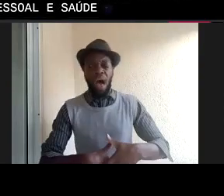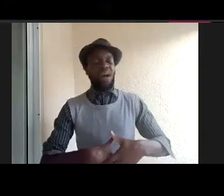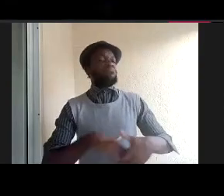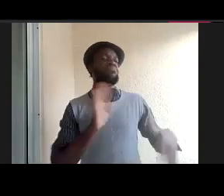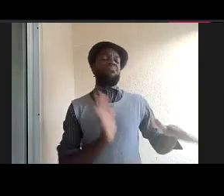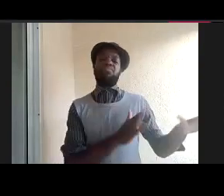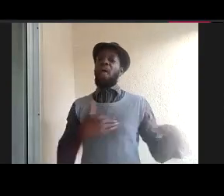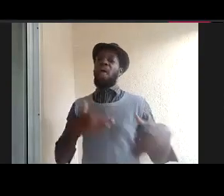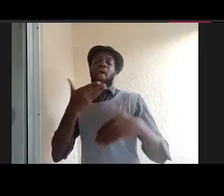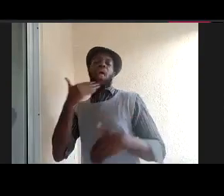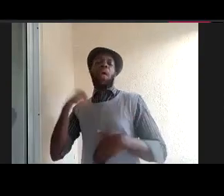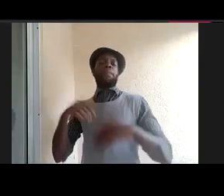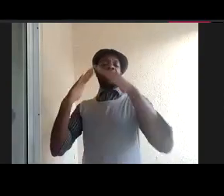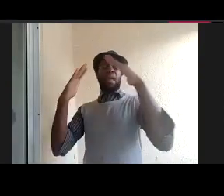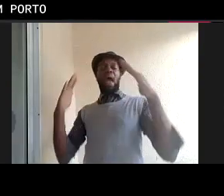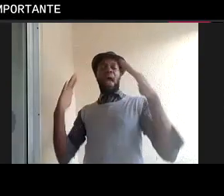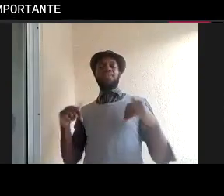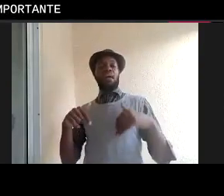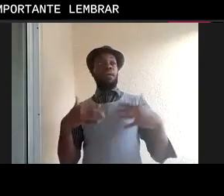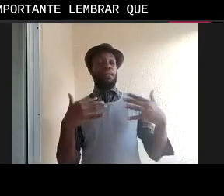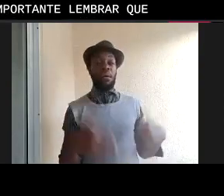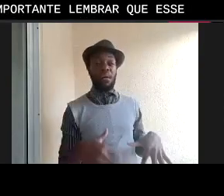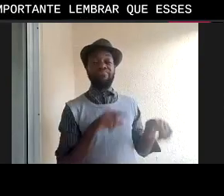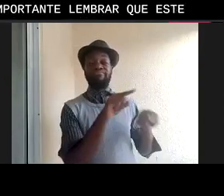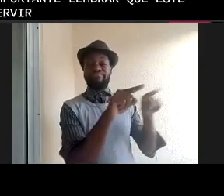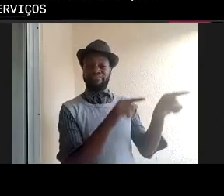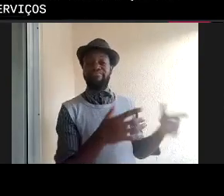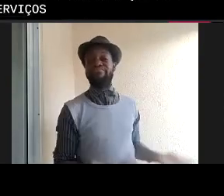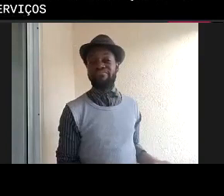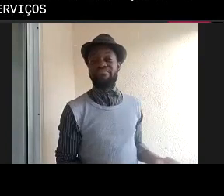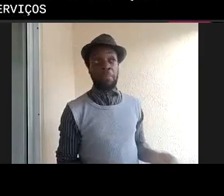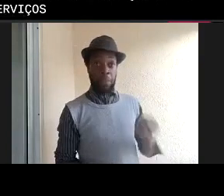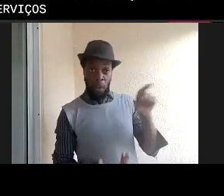que estos servicios no calificados